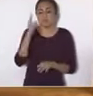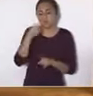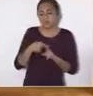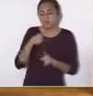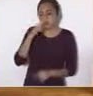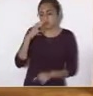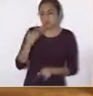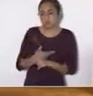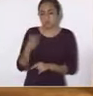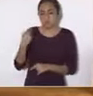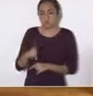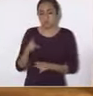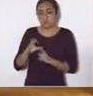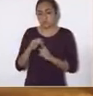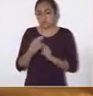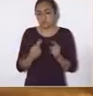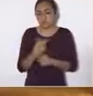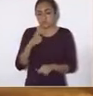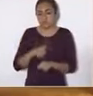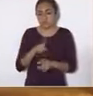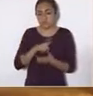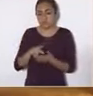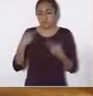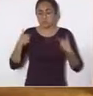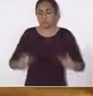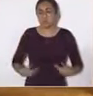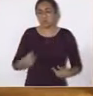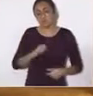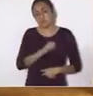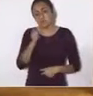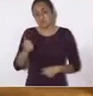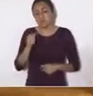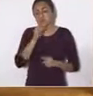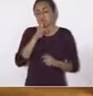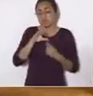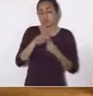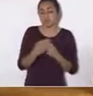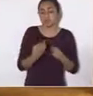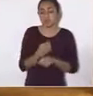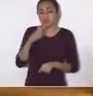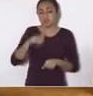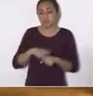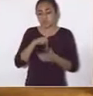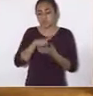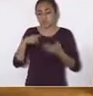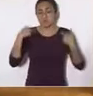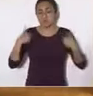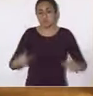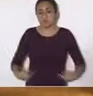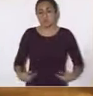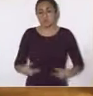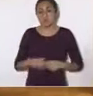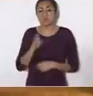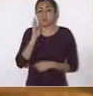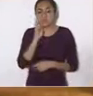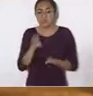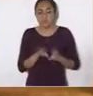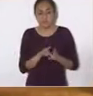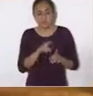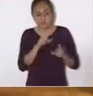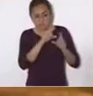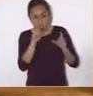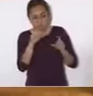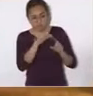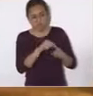por Comisión Nacional de Derechos Humanos y Comisión Estatal de Derechos Humanos es que por ahí vi una cabeza del periódico